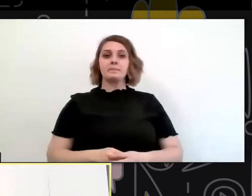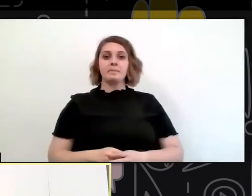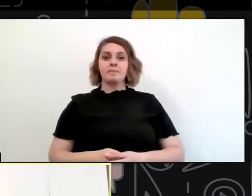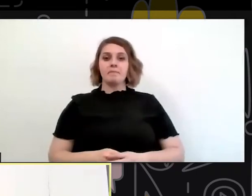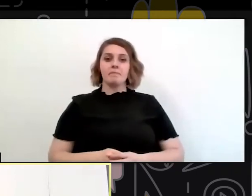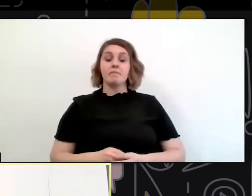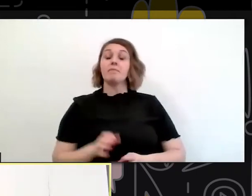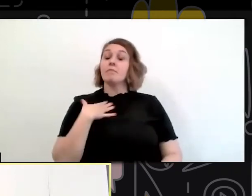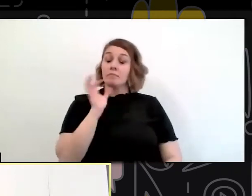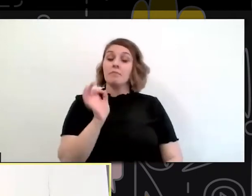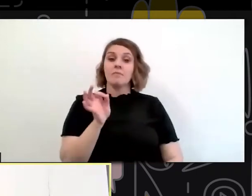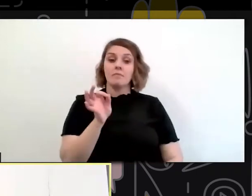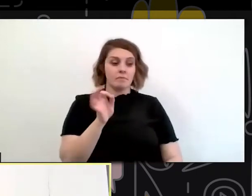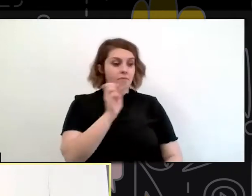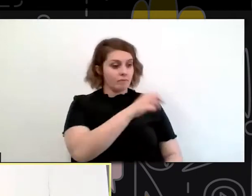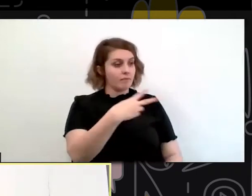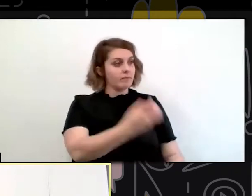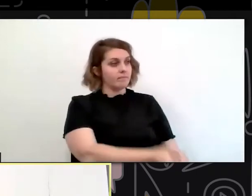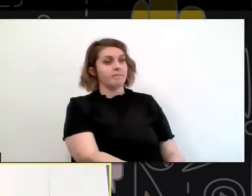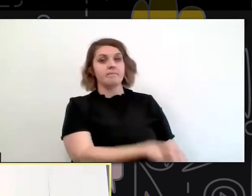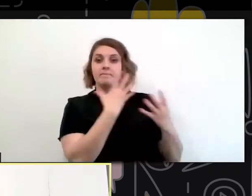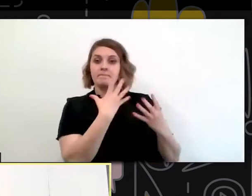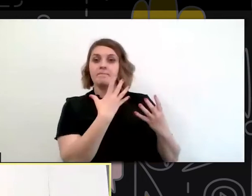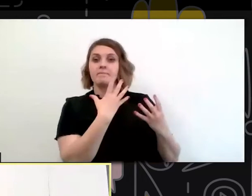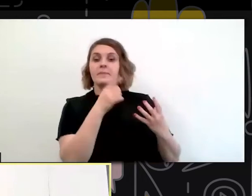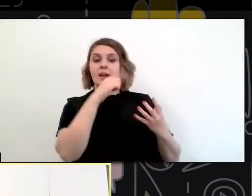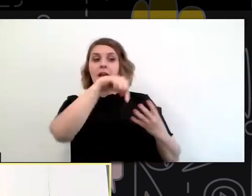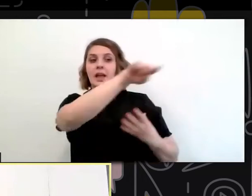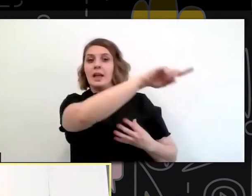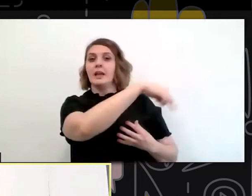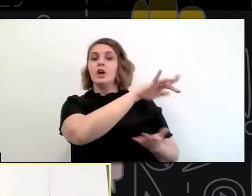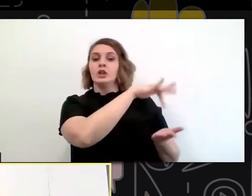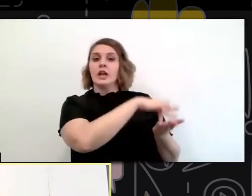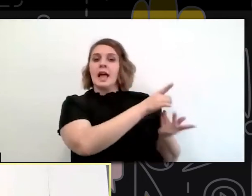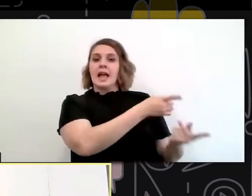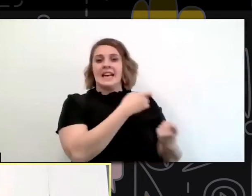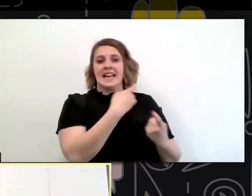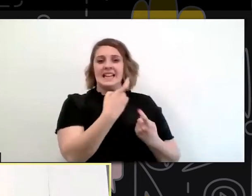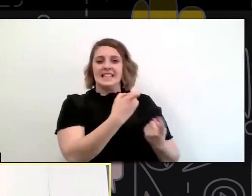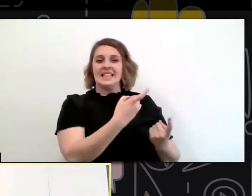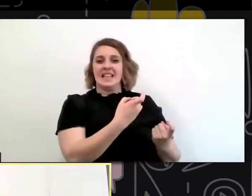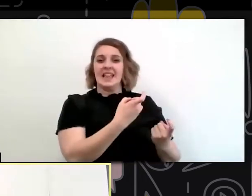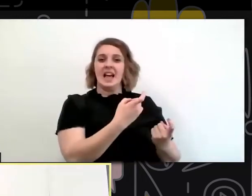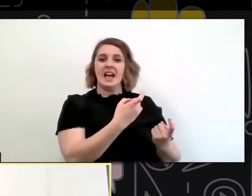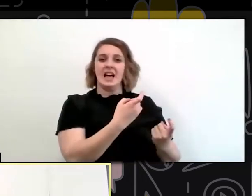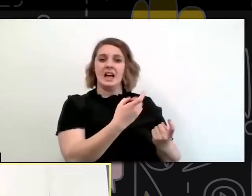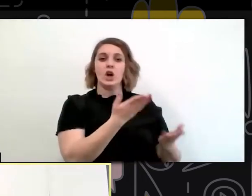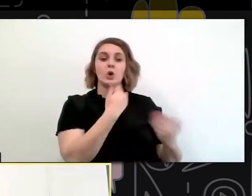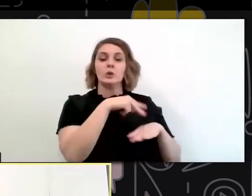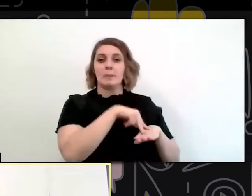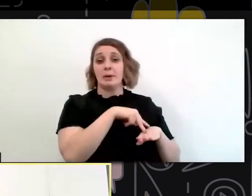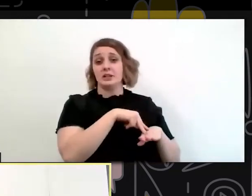Y efectivamente nos trasladaban que ellos habían tenido la necesidad de esa consulta